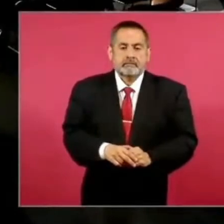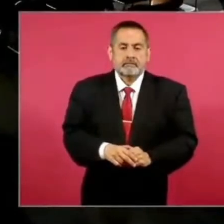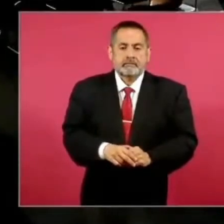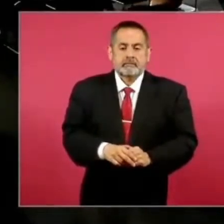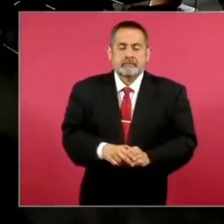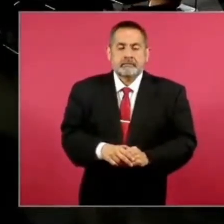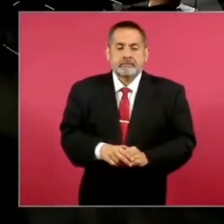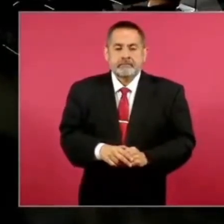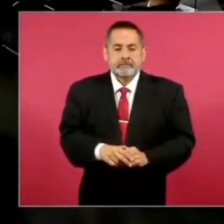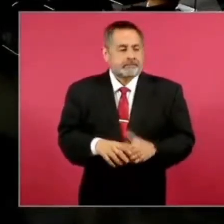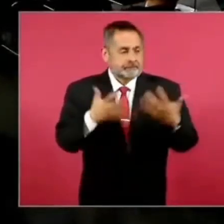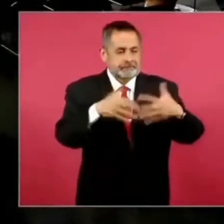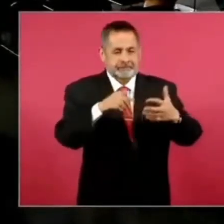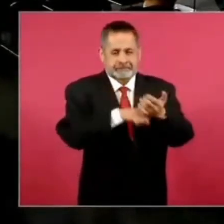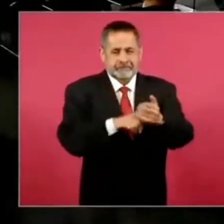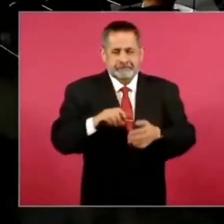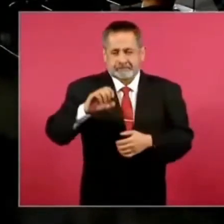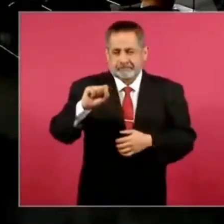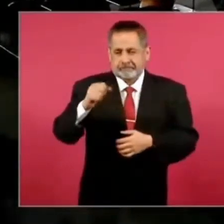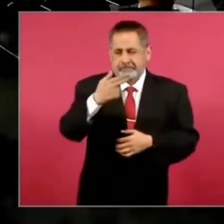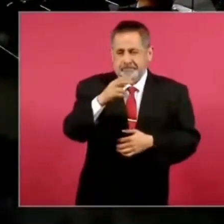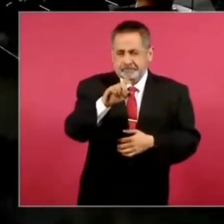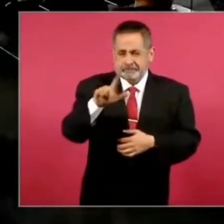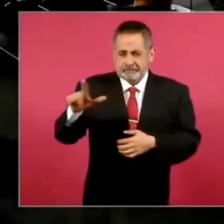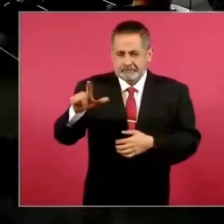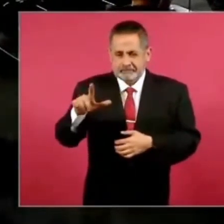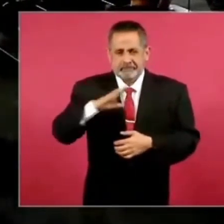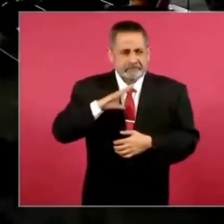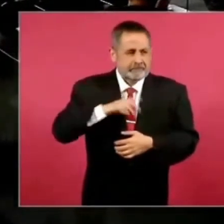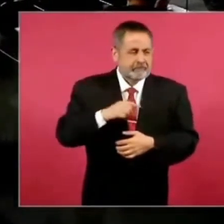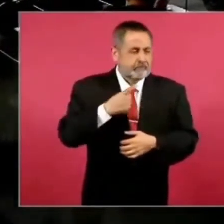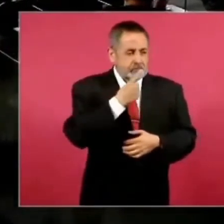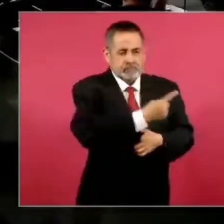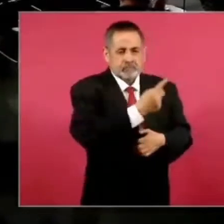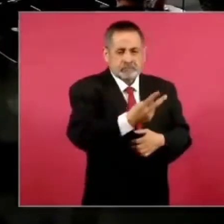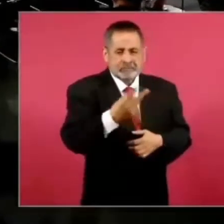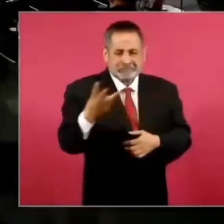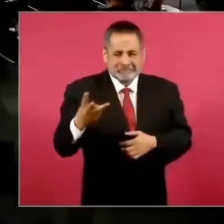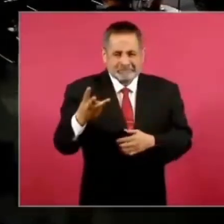esta empresa Shell tenía como 3 en venta.